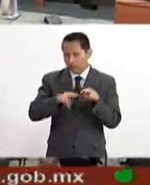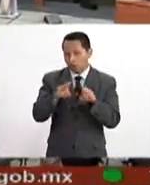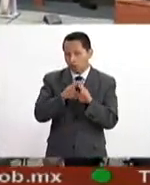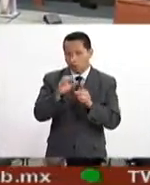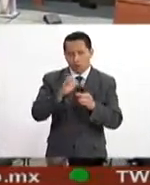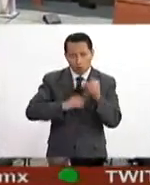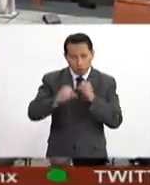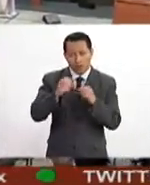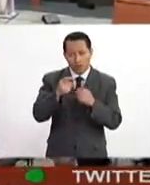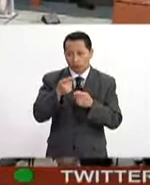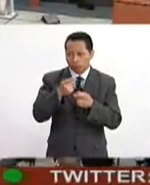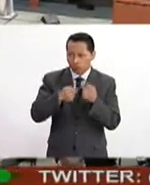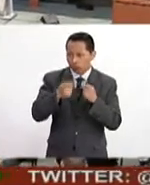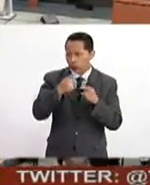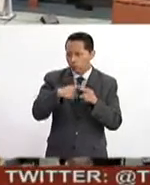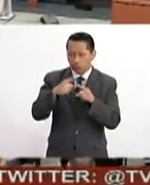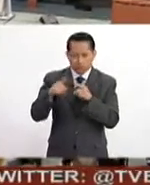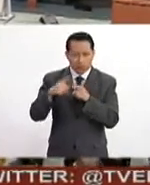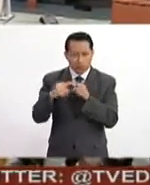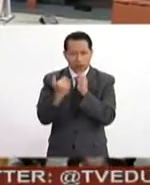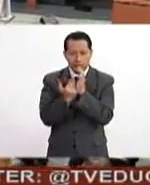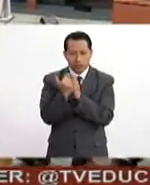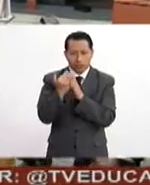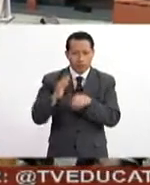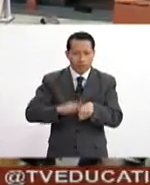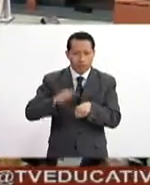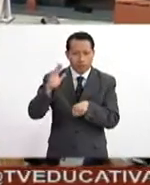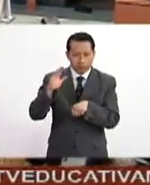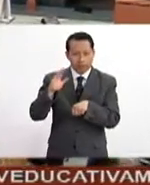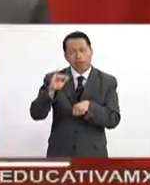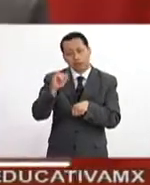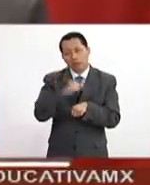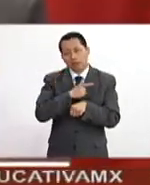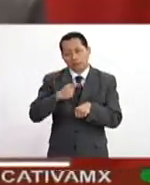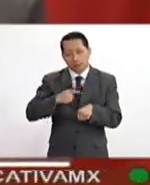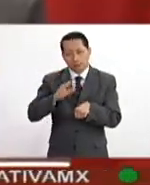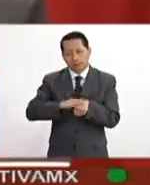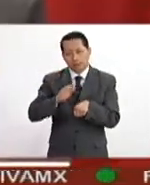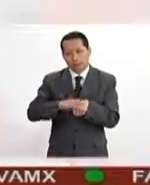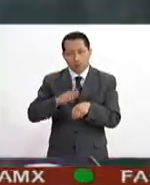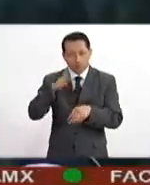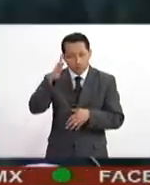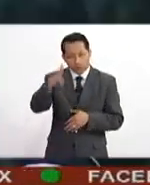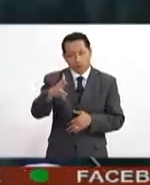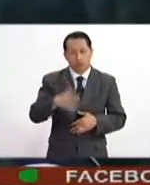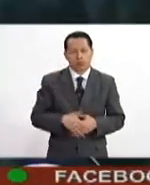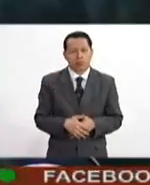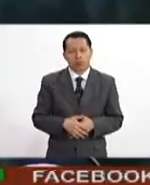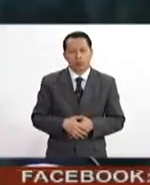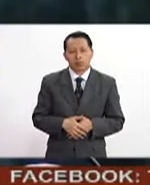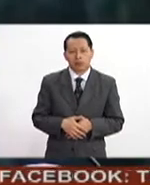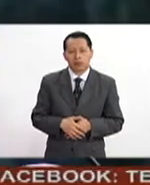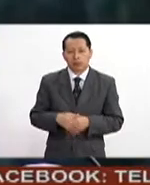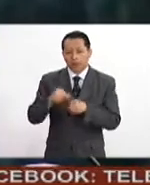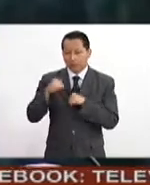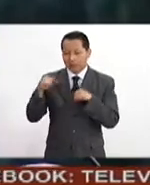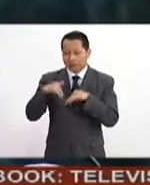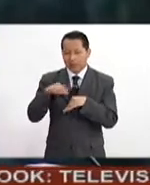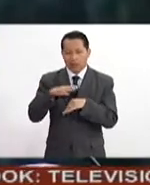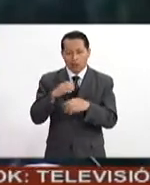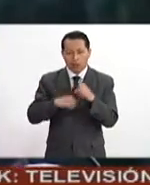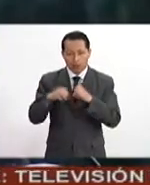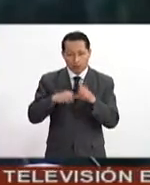comercial, que si bien han crecido, tienen todavía mucho que dar hacia el futuro. Como la Agencia de Inversiones de